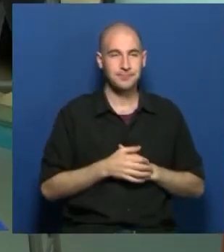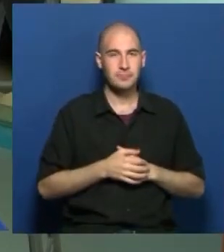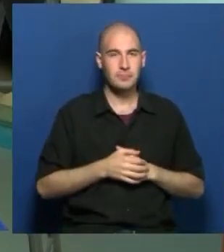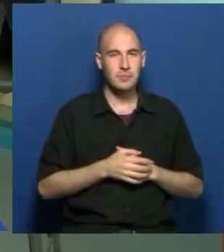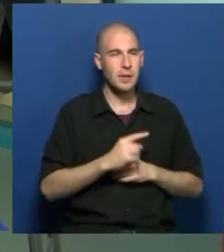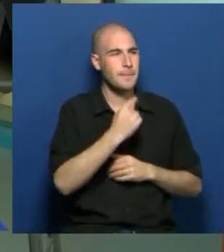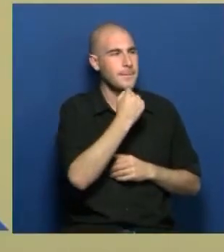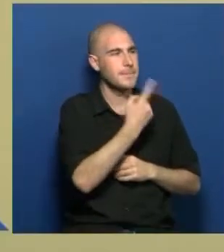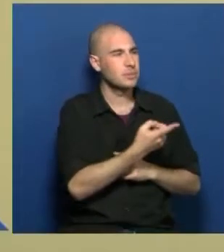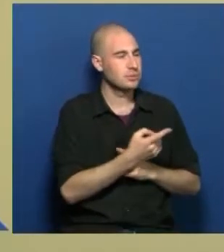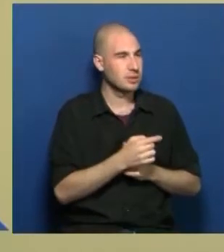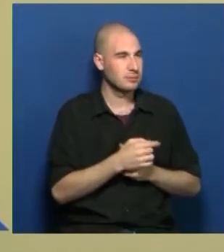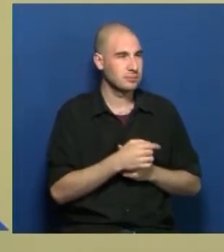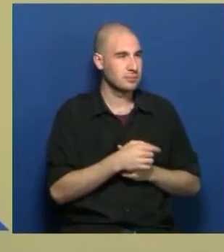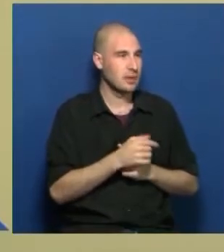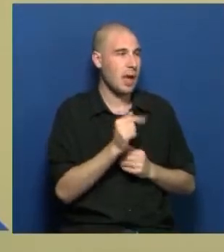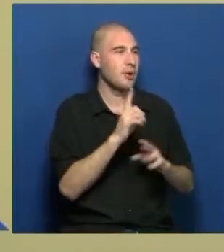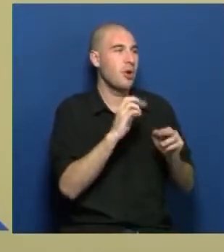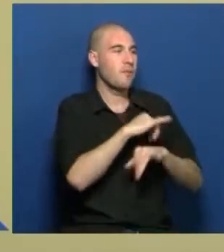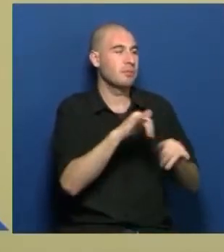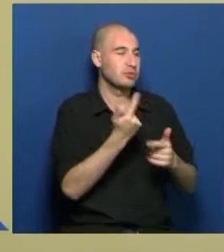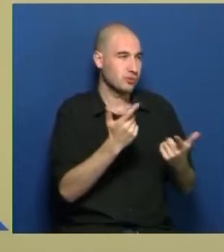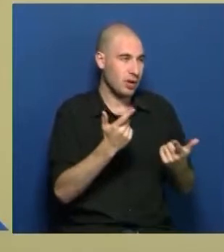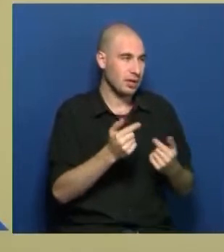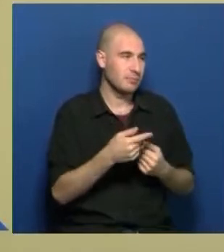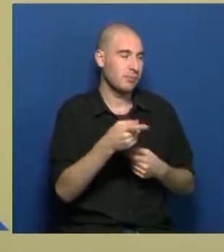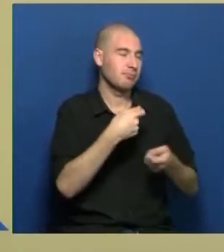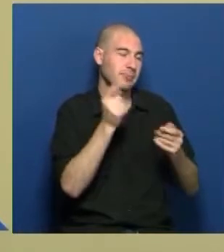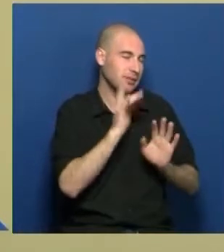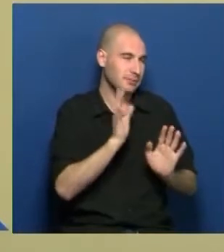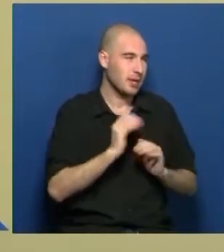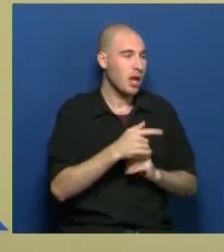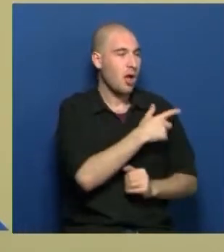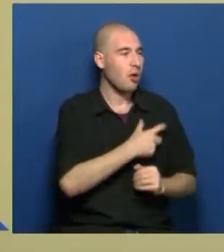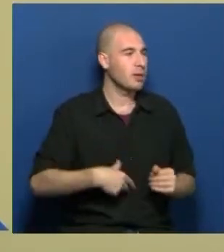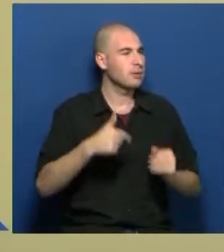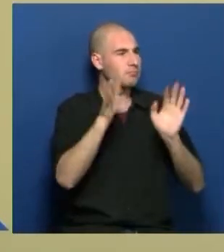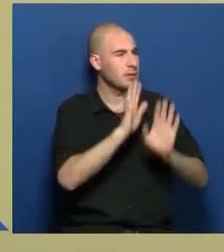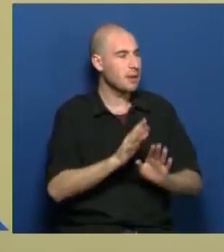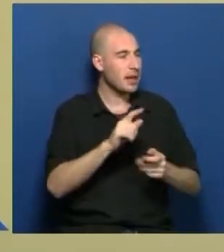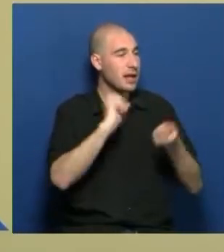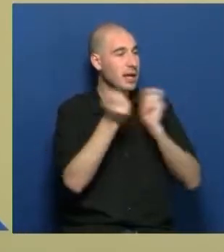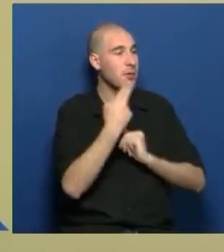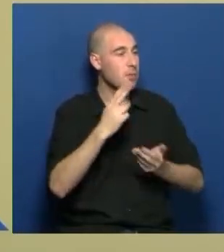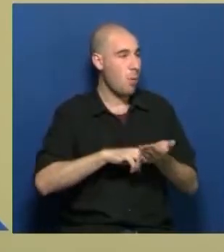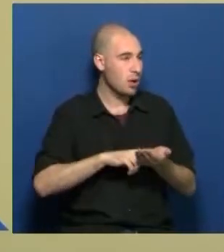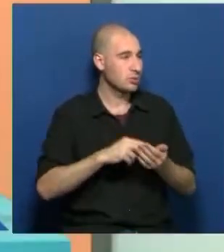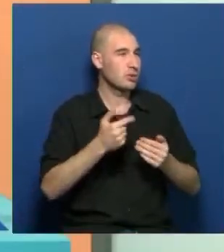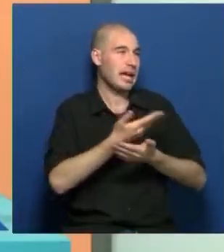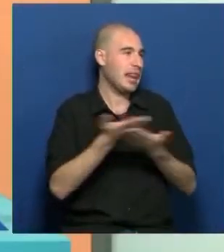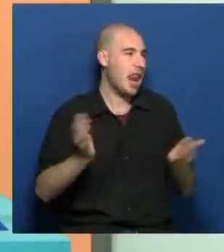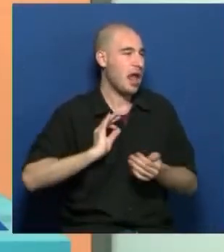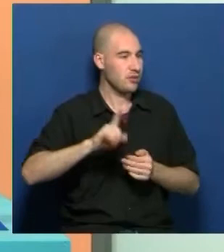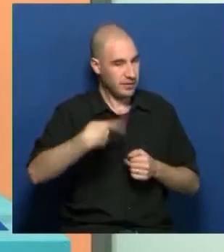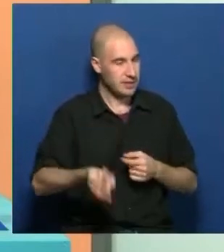Te hago una pregunta, podés tal vez no tener información, así que lo podemos dejar allí, pero el gobierno está preparando una reforma tributaria macro para el